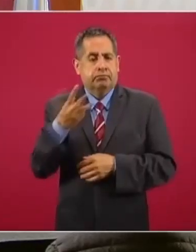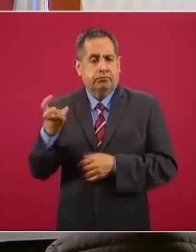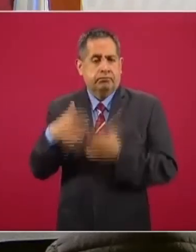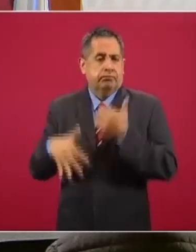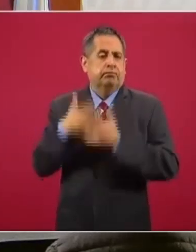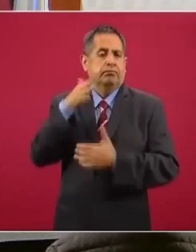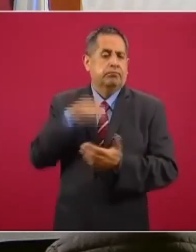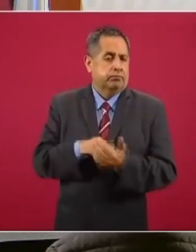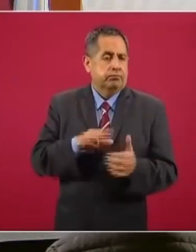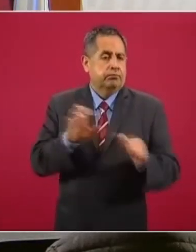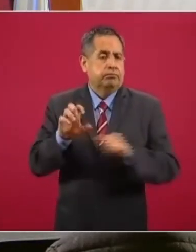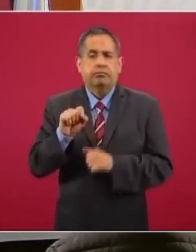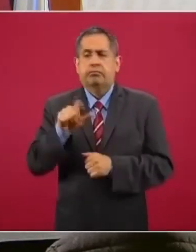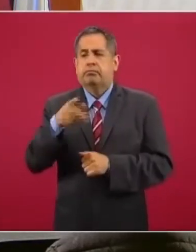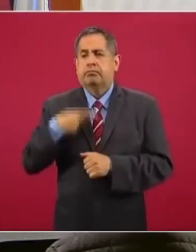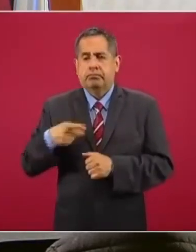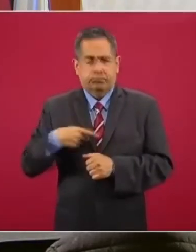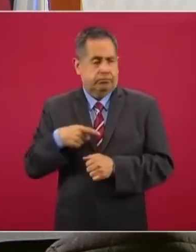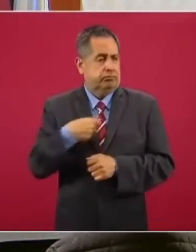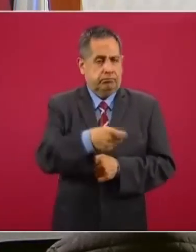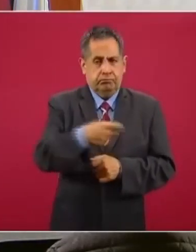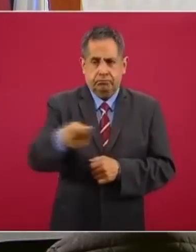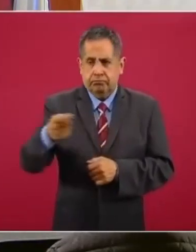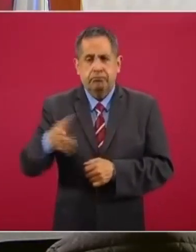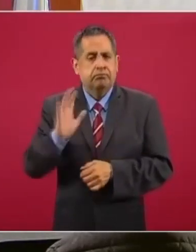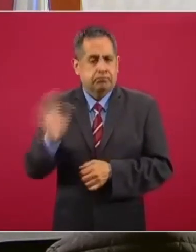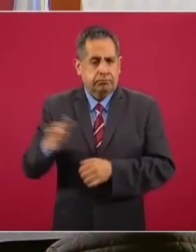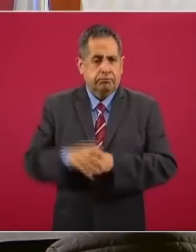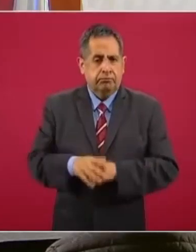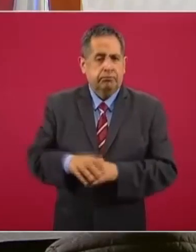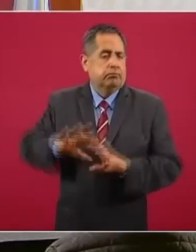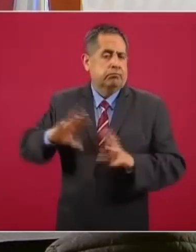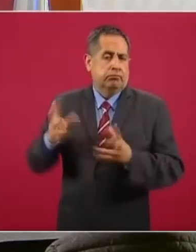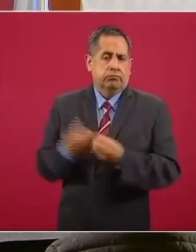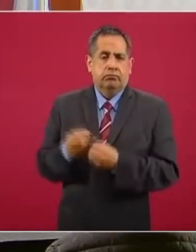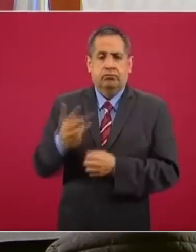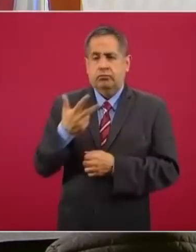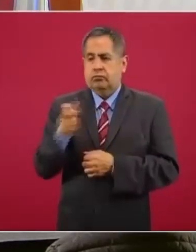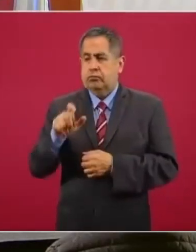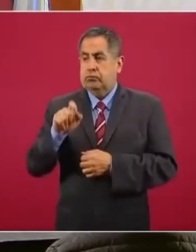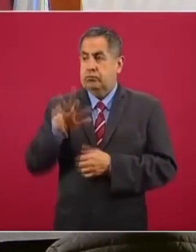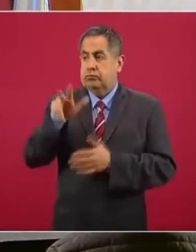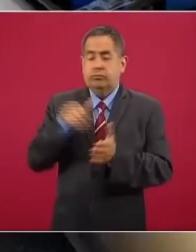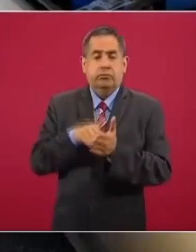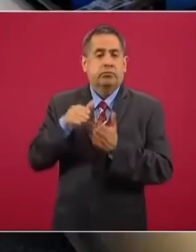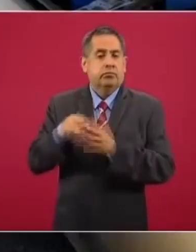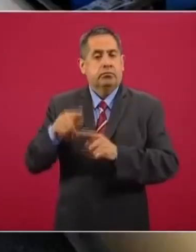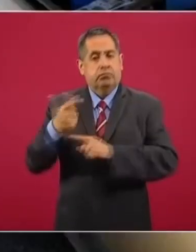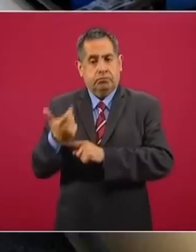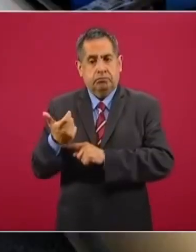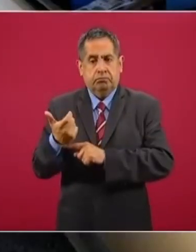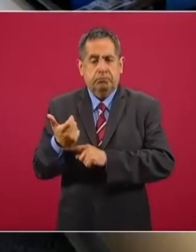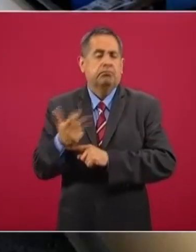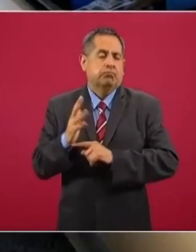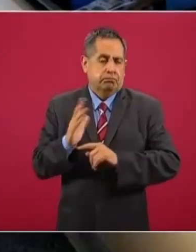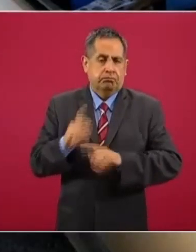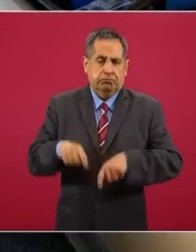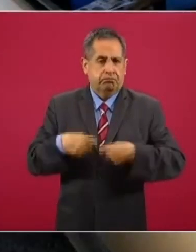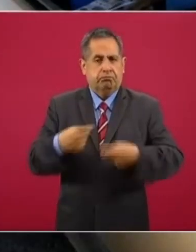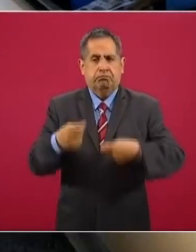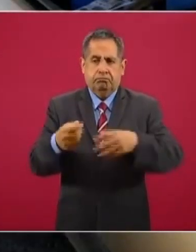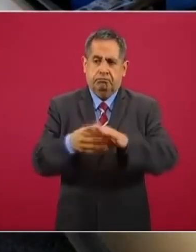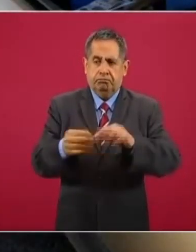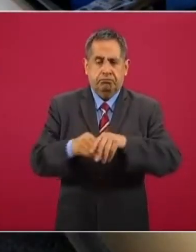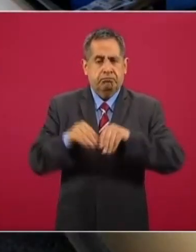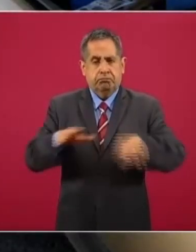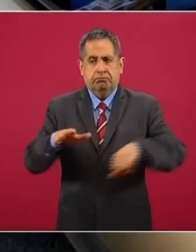mil derechohabientes y representan 827 millones de pesos. Es lo que hasta ahora